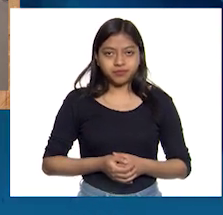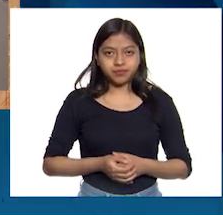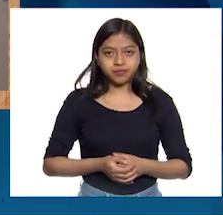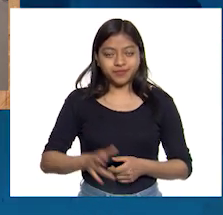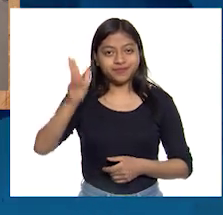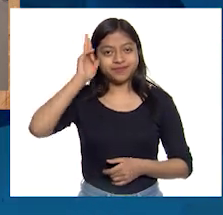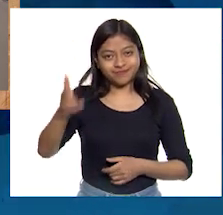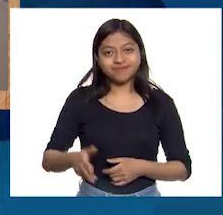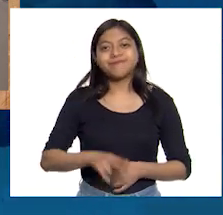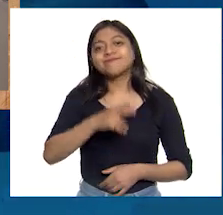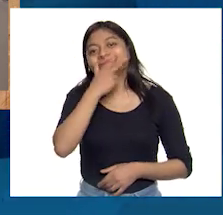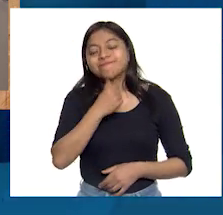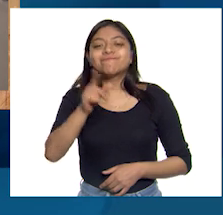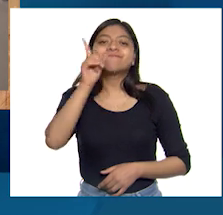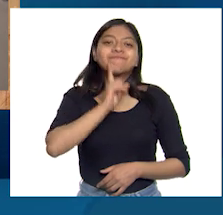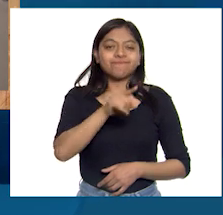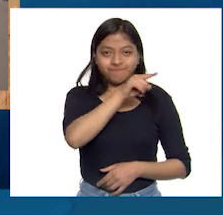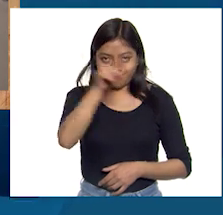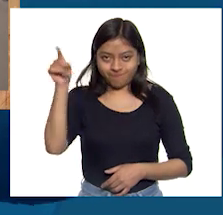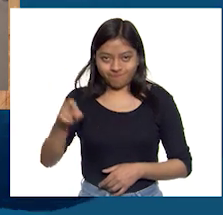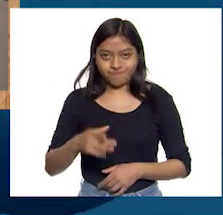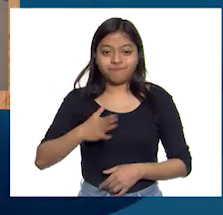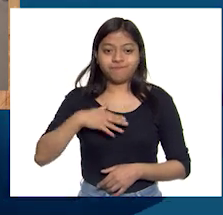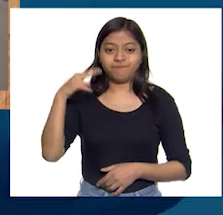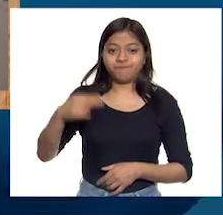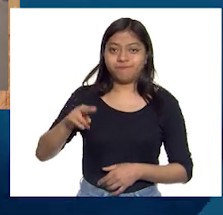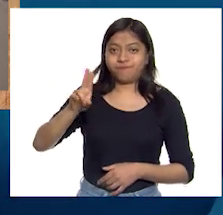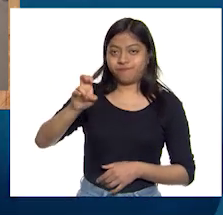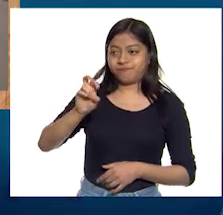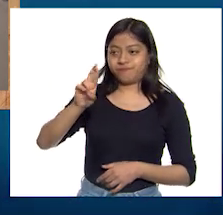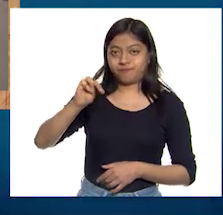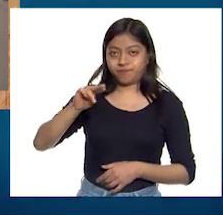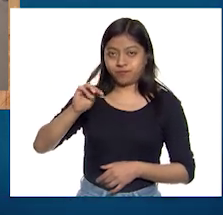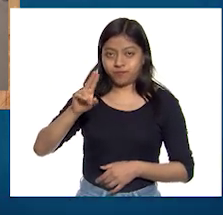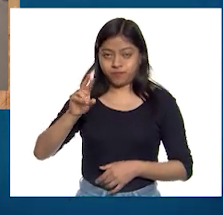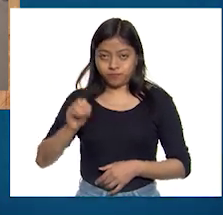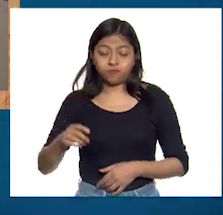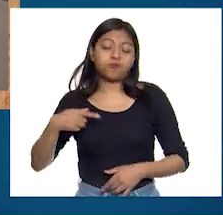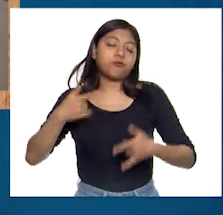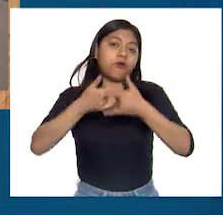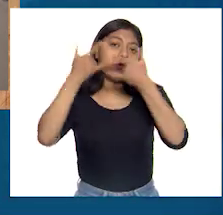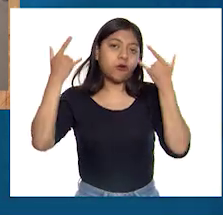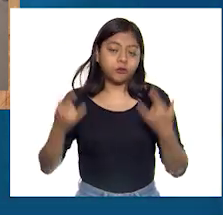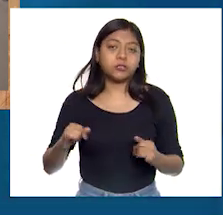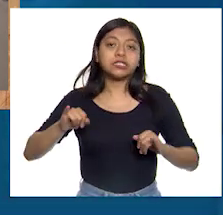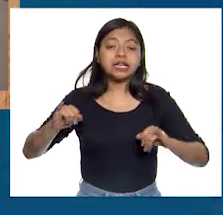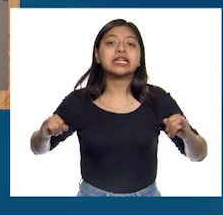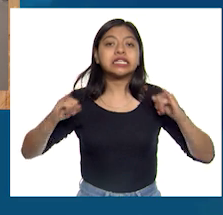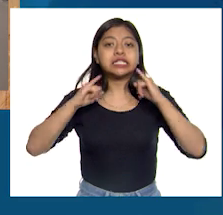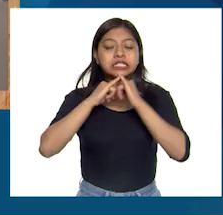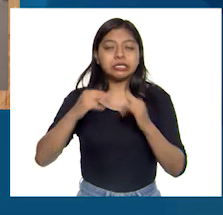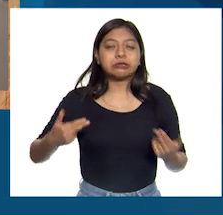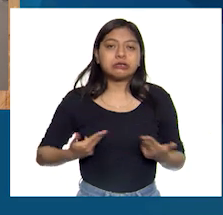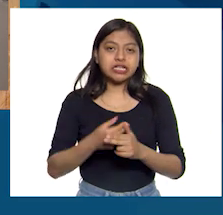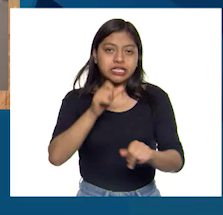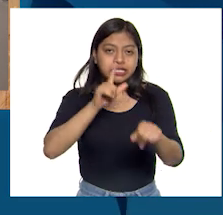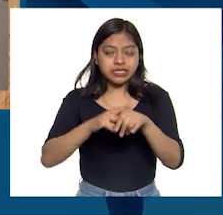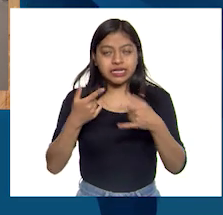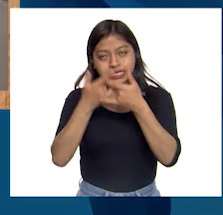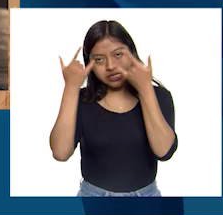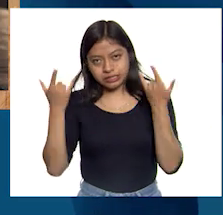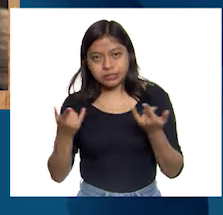Hola a todas y a todos. Mi nombre es Veremundo Carrillo, soy historiador del Instituto Nacional de Estudios Históricos de las Revoluciones de México